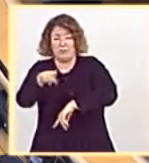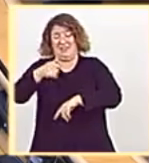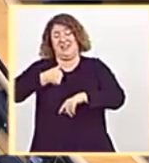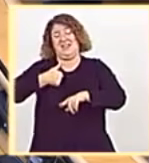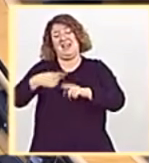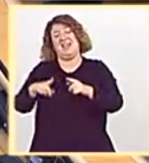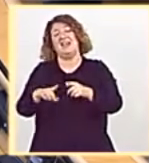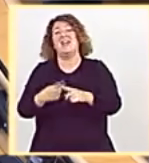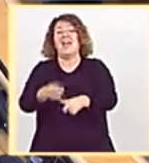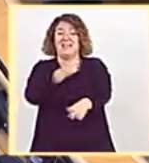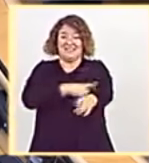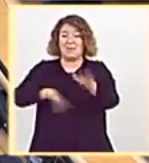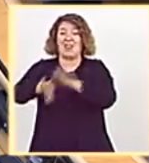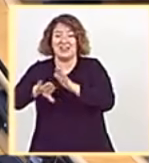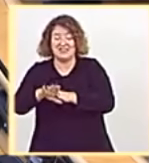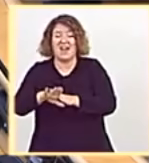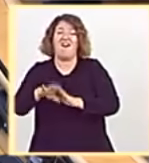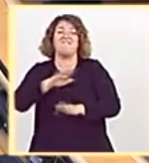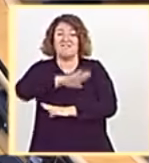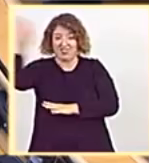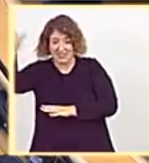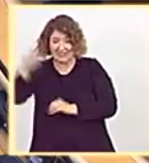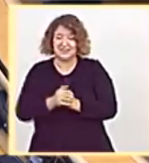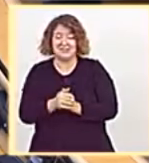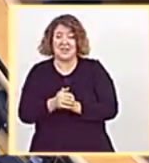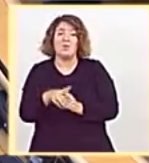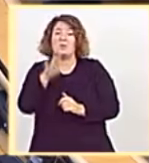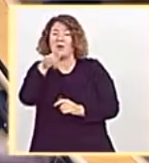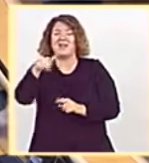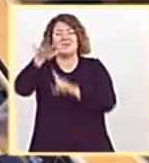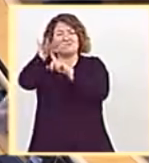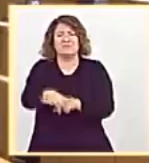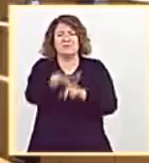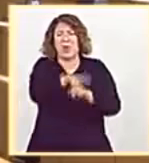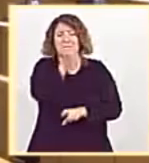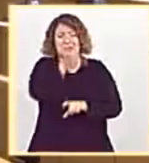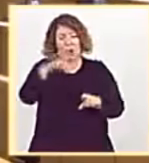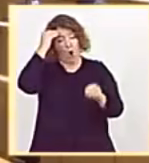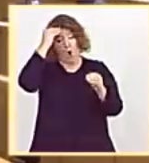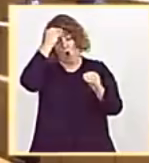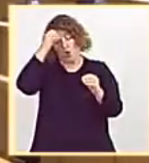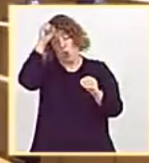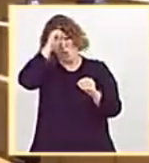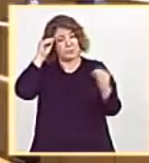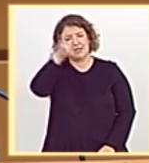personas, a las mujeres y a todas las personas que no piensan como ellos. Gracias, señora.